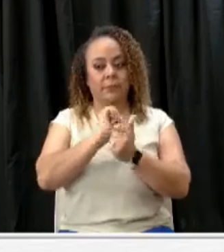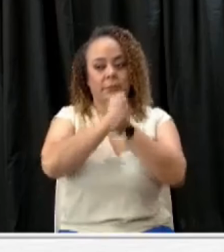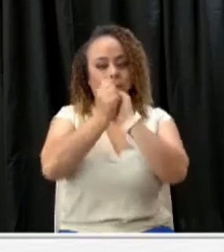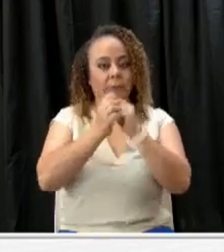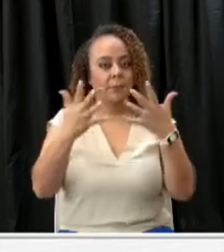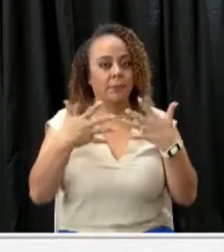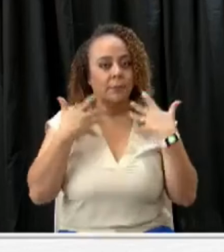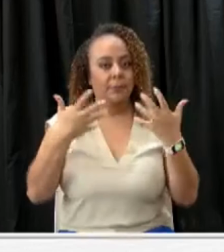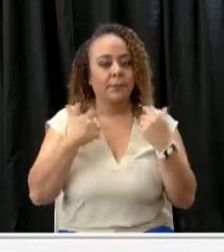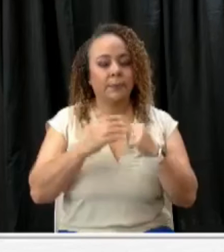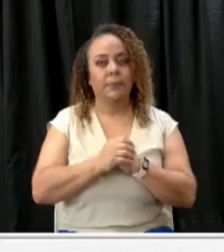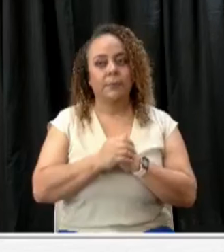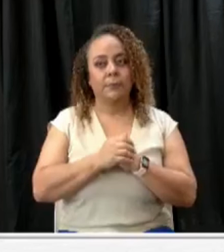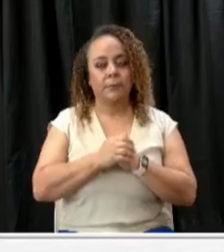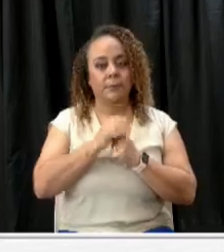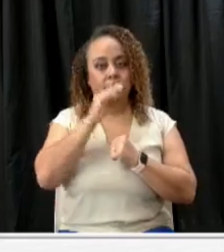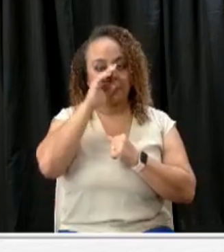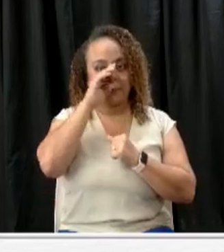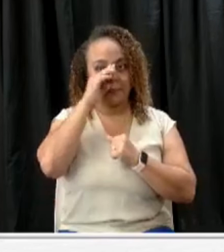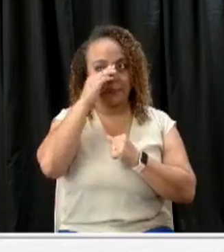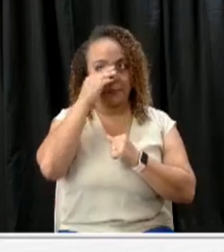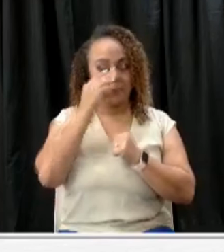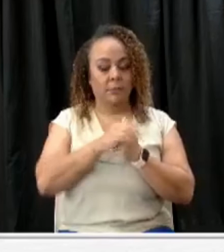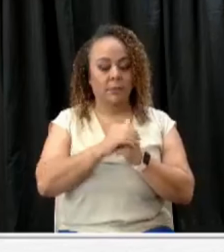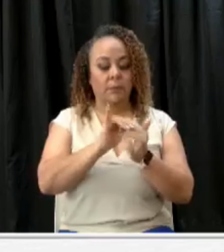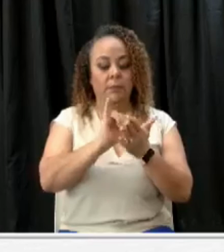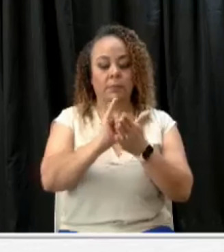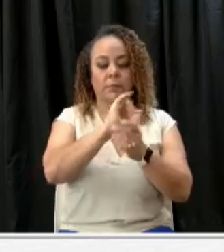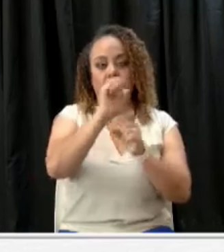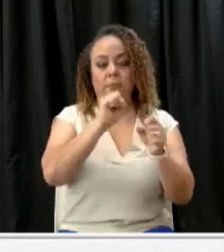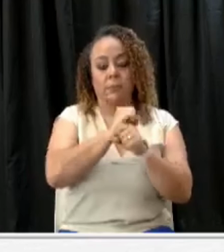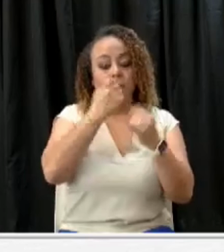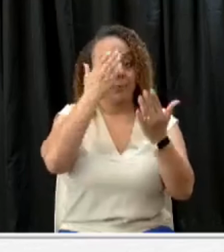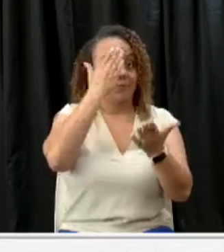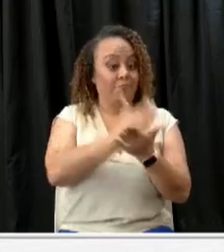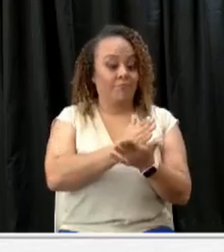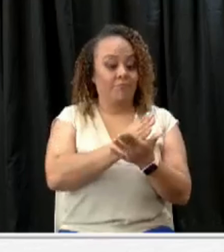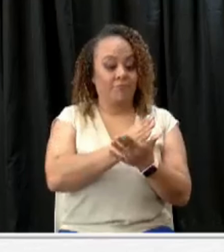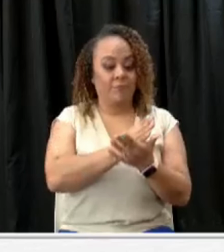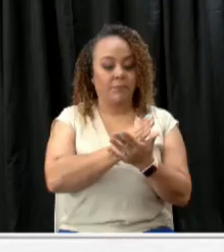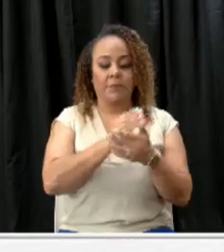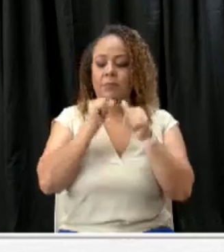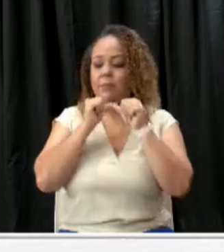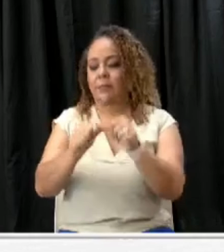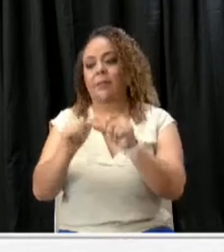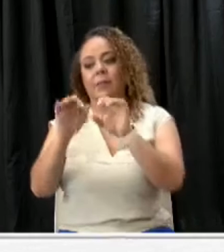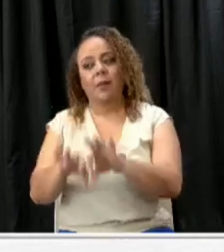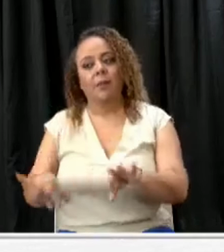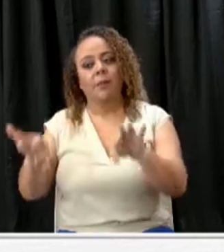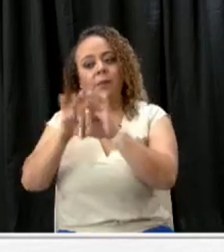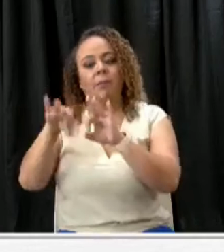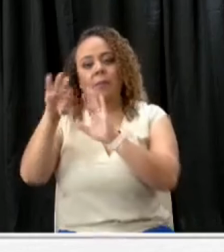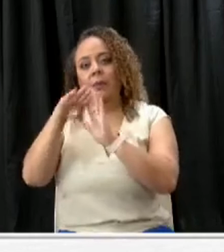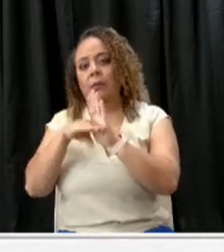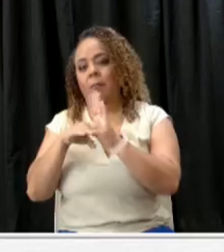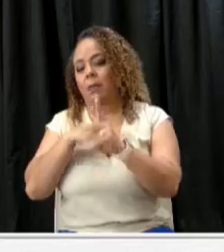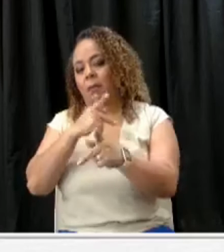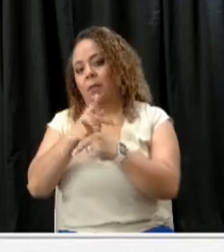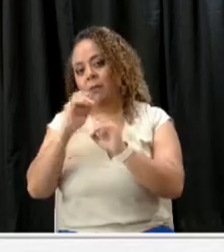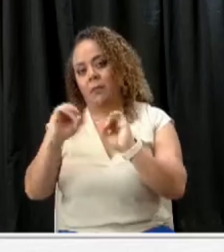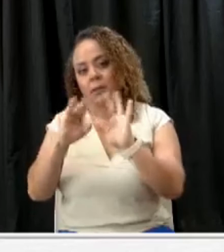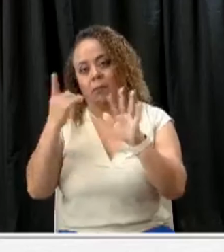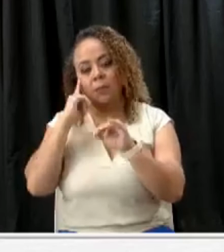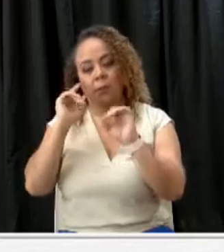climático. Pues esa situación ya pasó, aunque siguen siendo importantes todas aquellas medidas preventivas